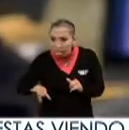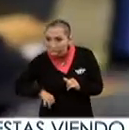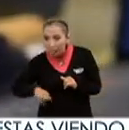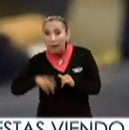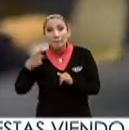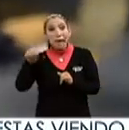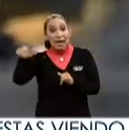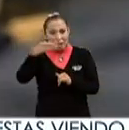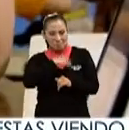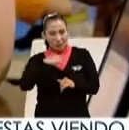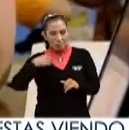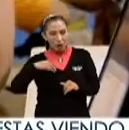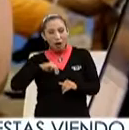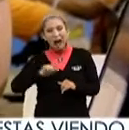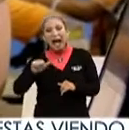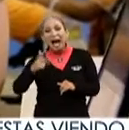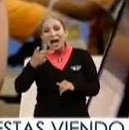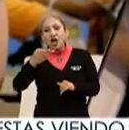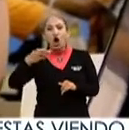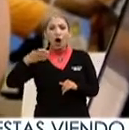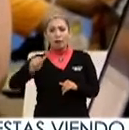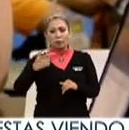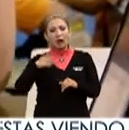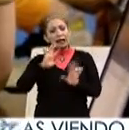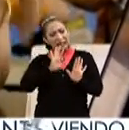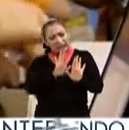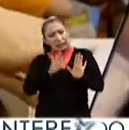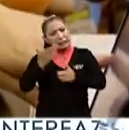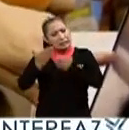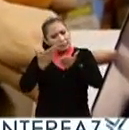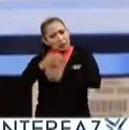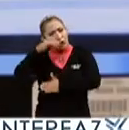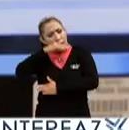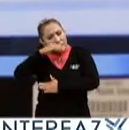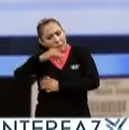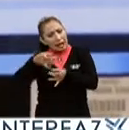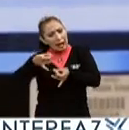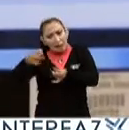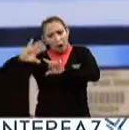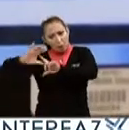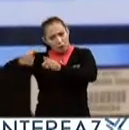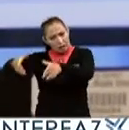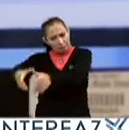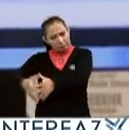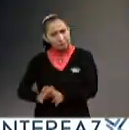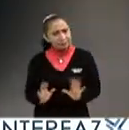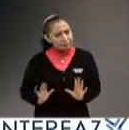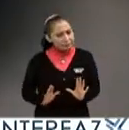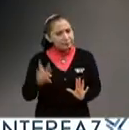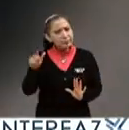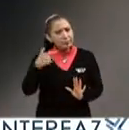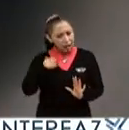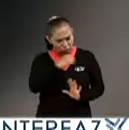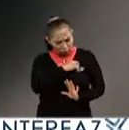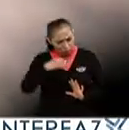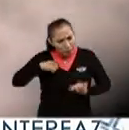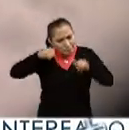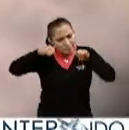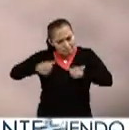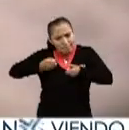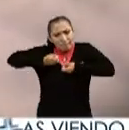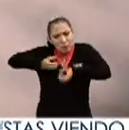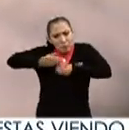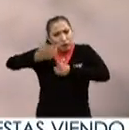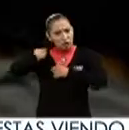Sin embargo, los miembros de iHub se sienten obligados a brindar un servicio gratuito y de calidad a su comunidad. Es decir, están comprometidos a